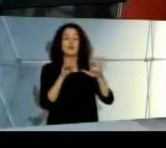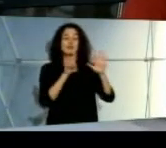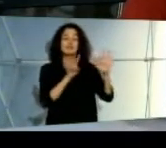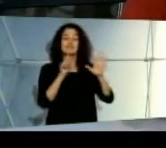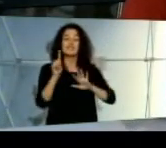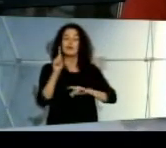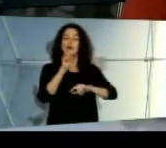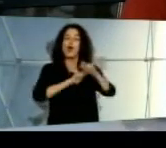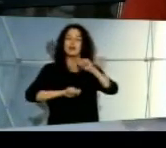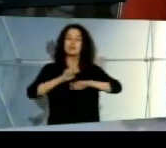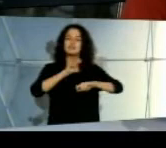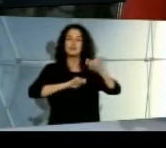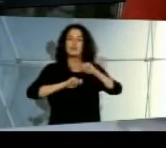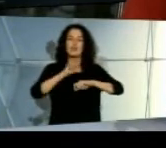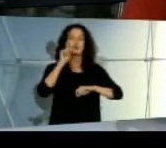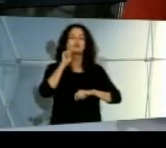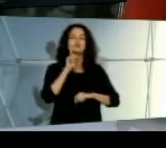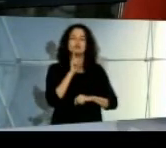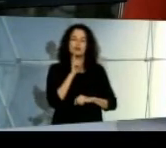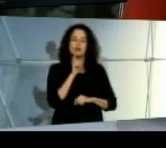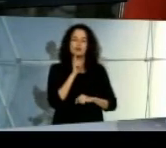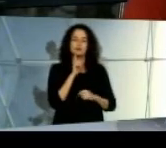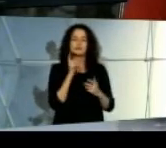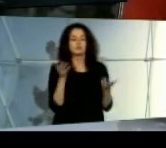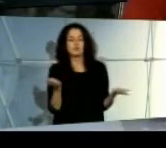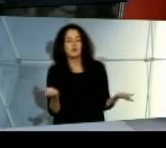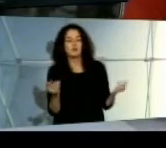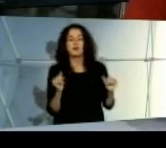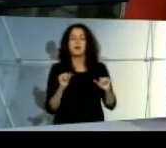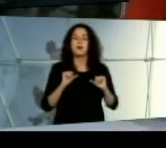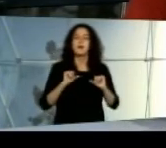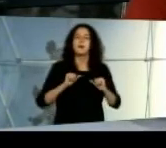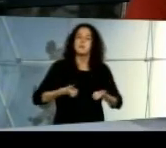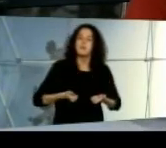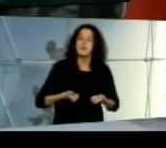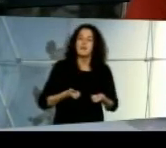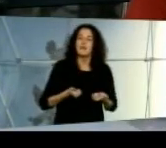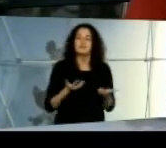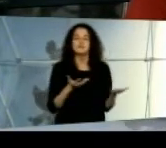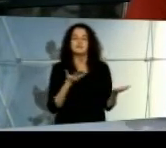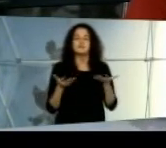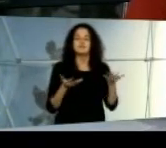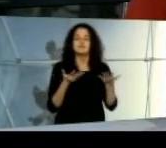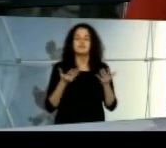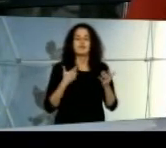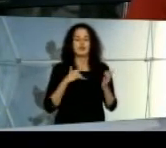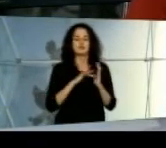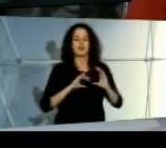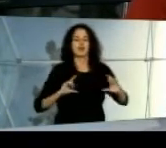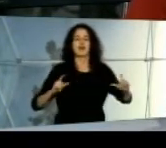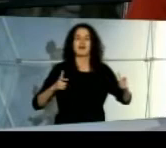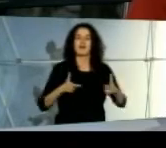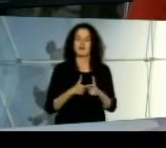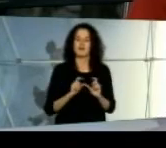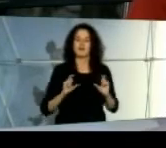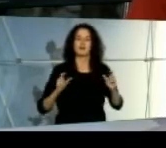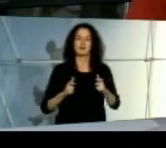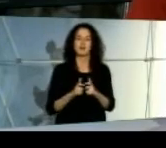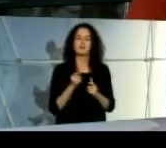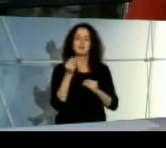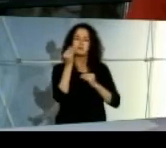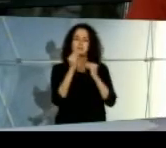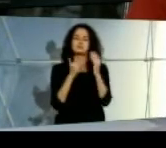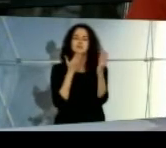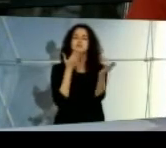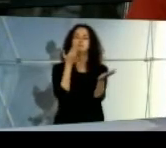Sordos, pues claro, empieza a reunirse y plantea que